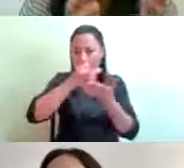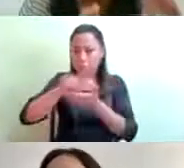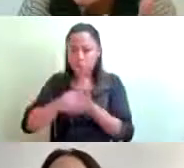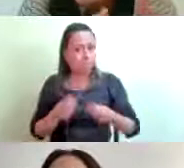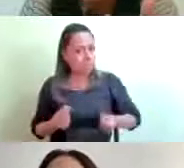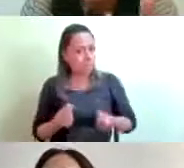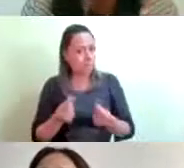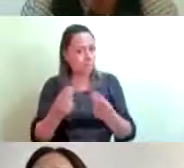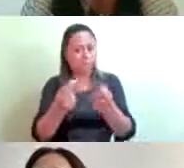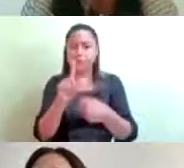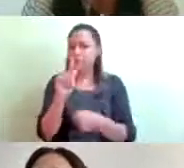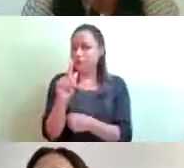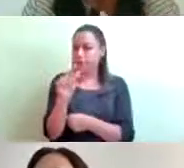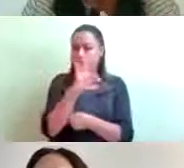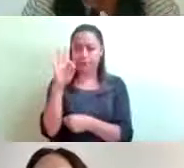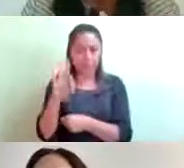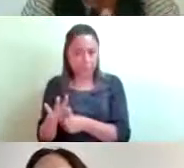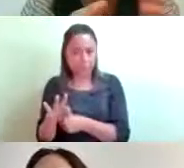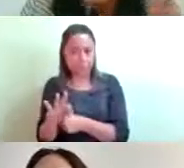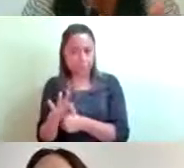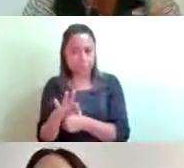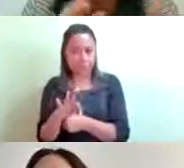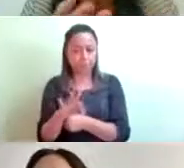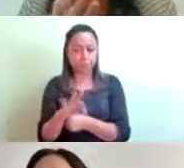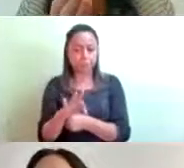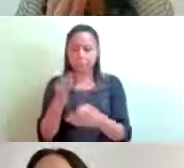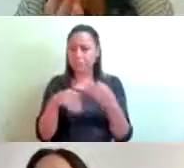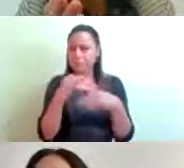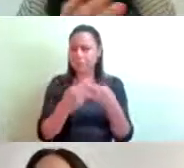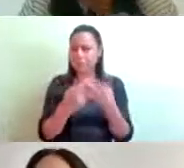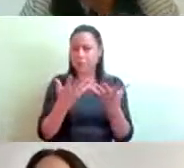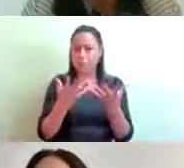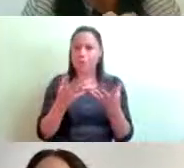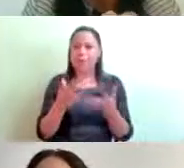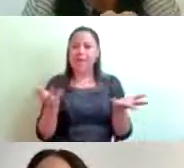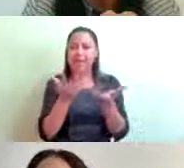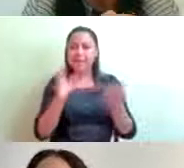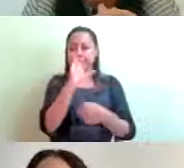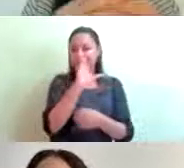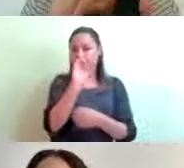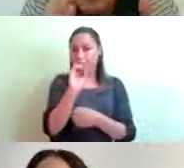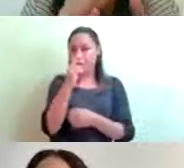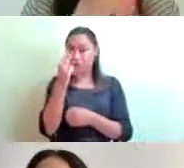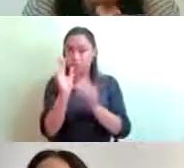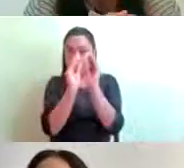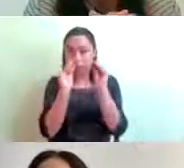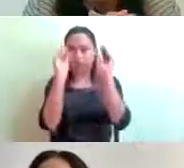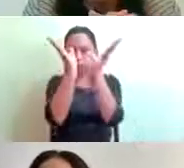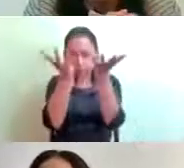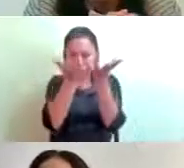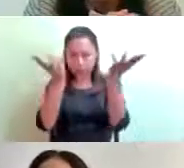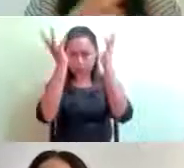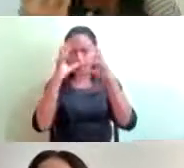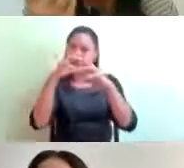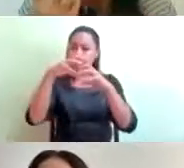¿no? 70% de las causas de la concentración de este carbono en la